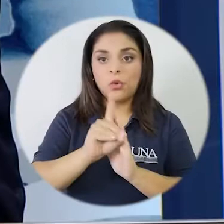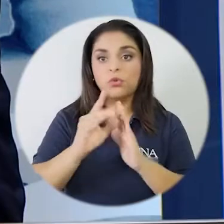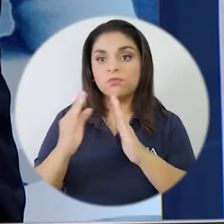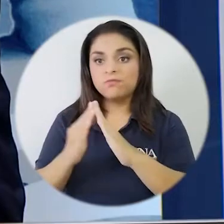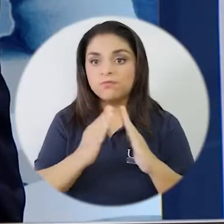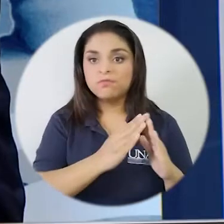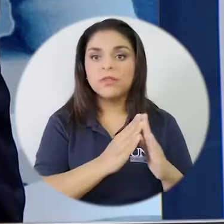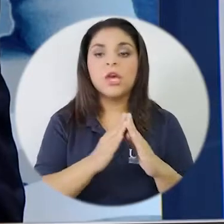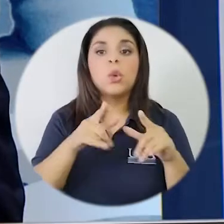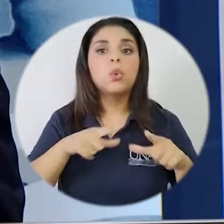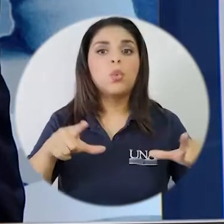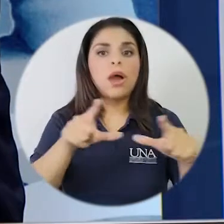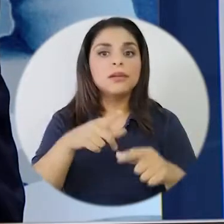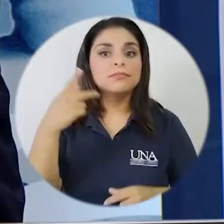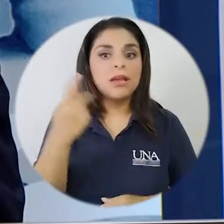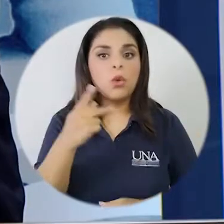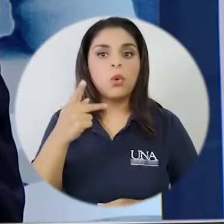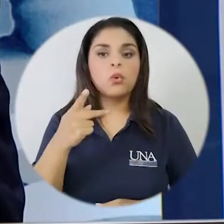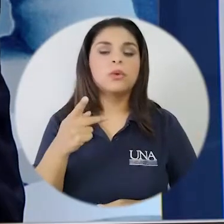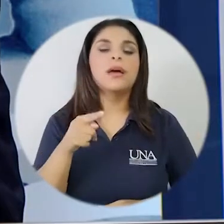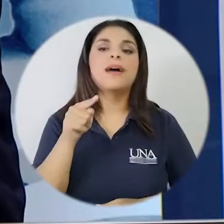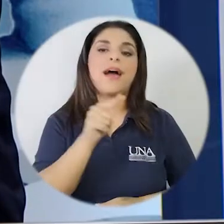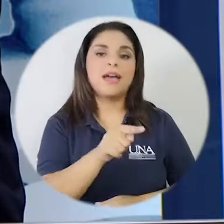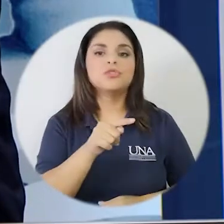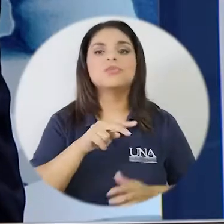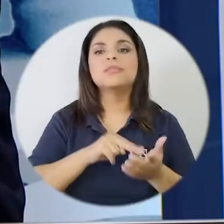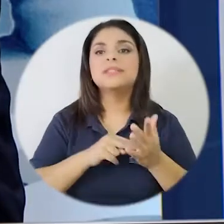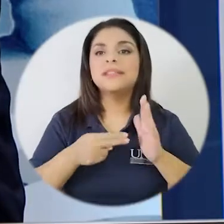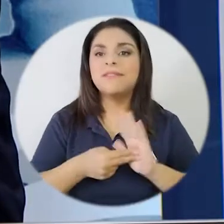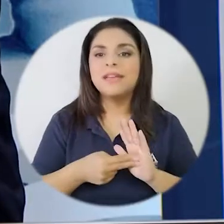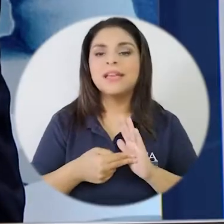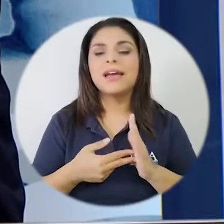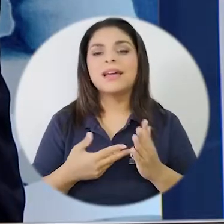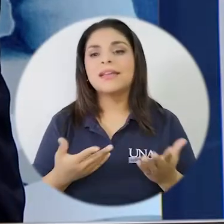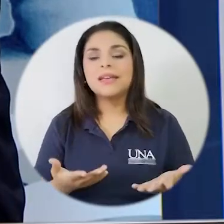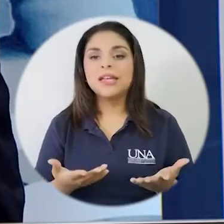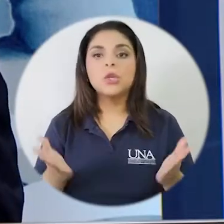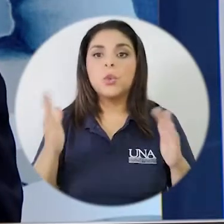desarrollo habitacional está en zonas riesgosas, esto implica que hay